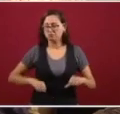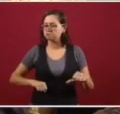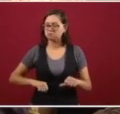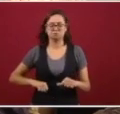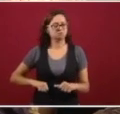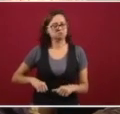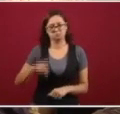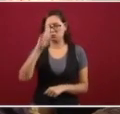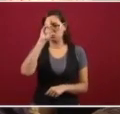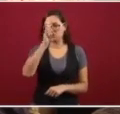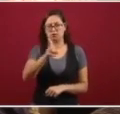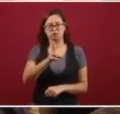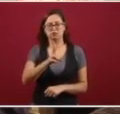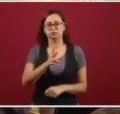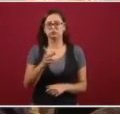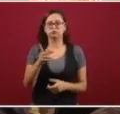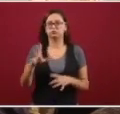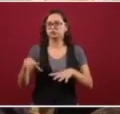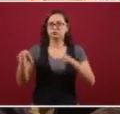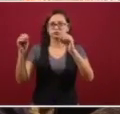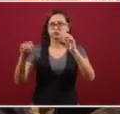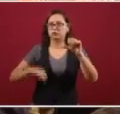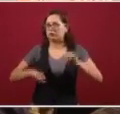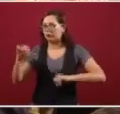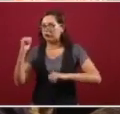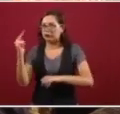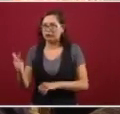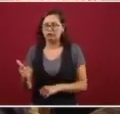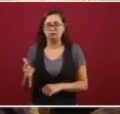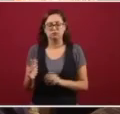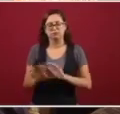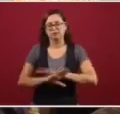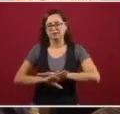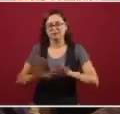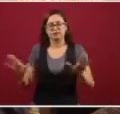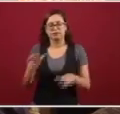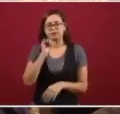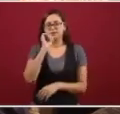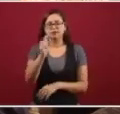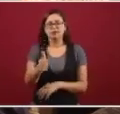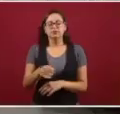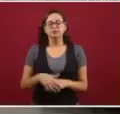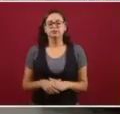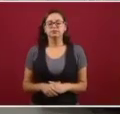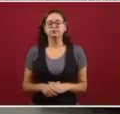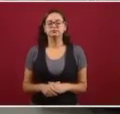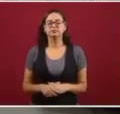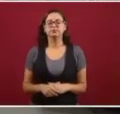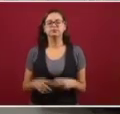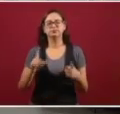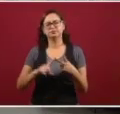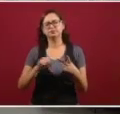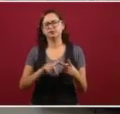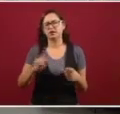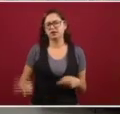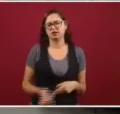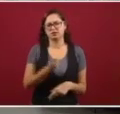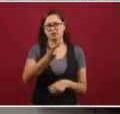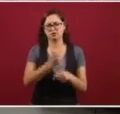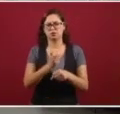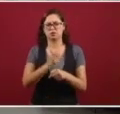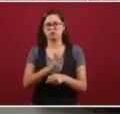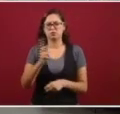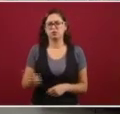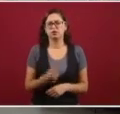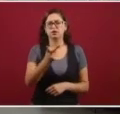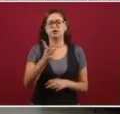el palacio, ninguna otra actividad. Presidente, la segunda muy breve. Se ha hablado también mucho